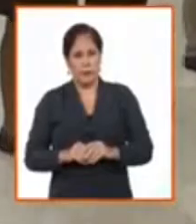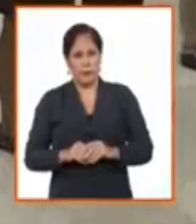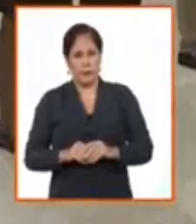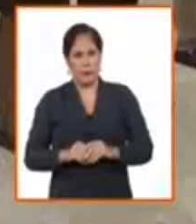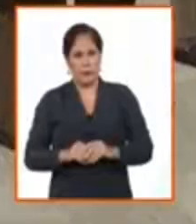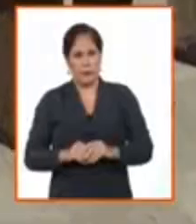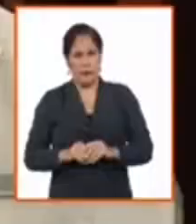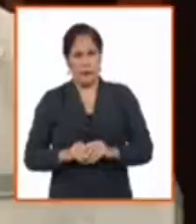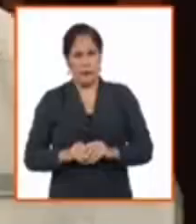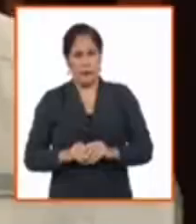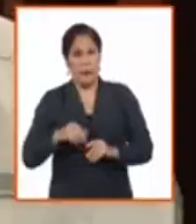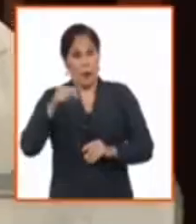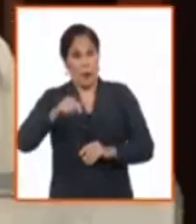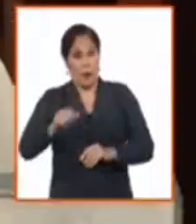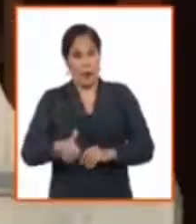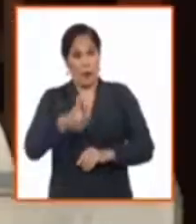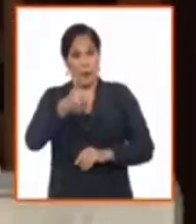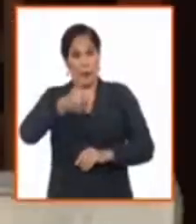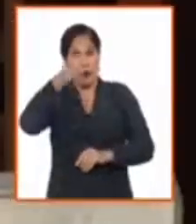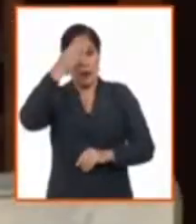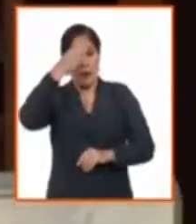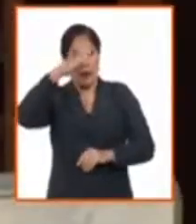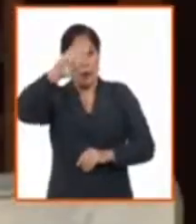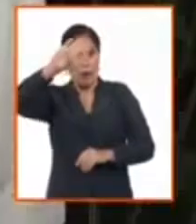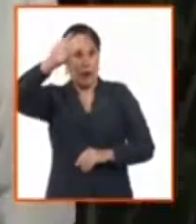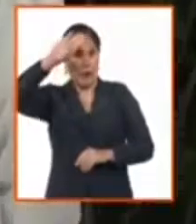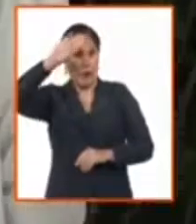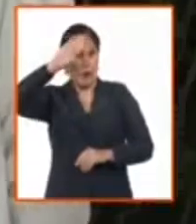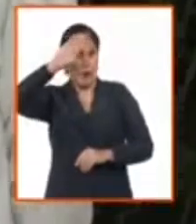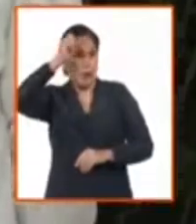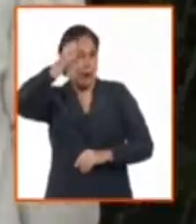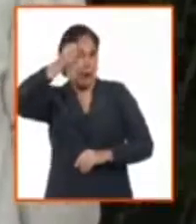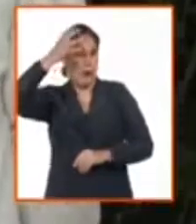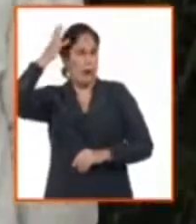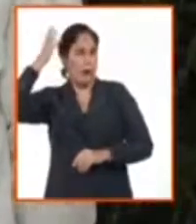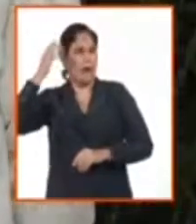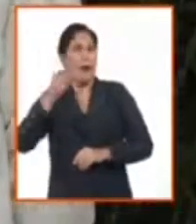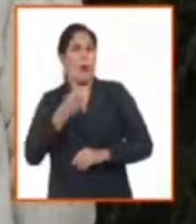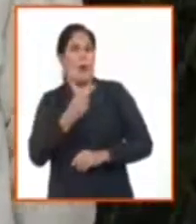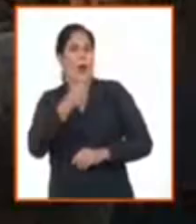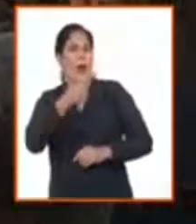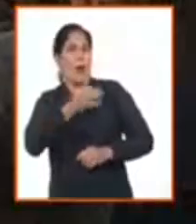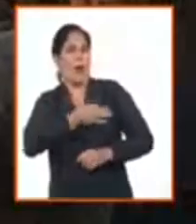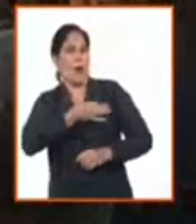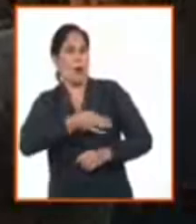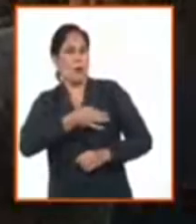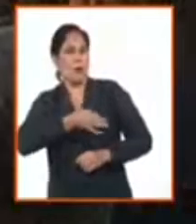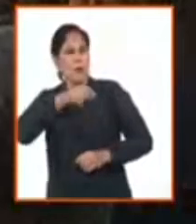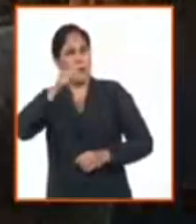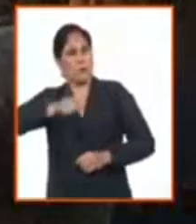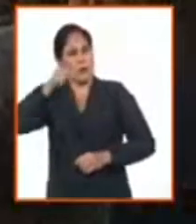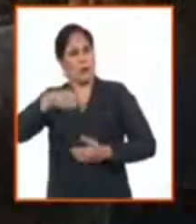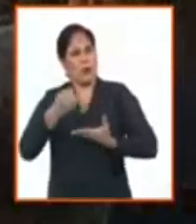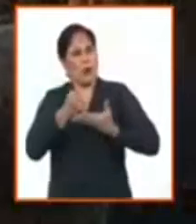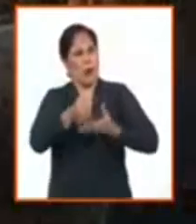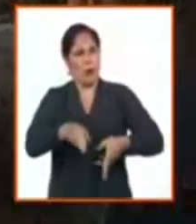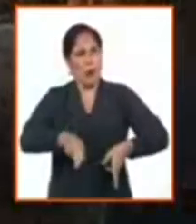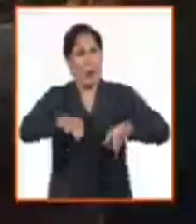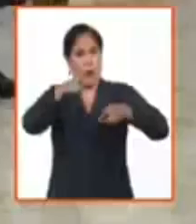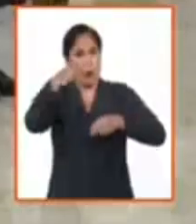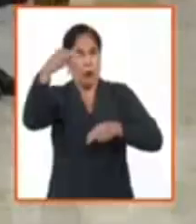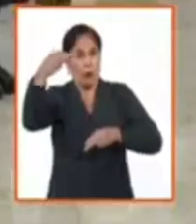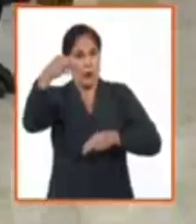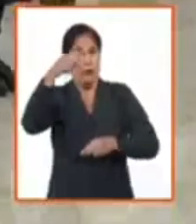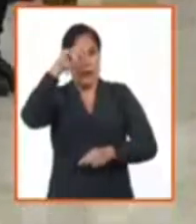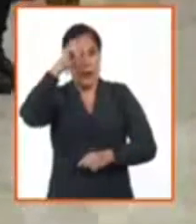reconoció el presidente cubano a quienes se movilizaron y apoyaron durante los sucesos del saratoga el presidente de la republica